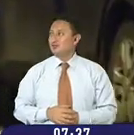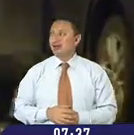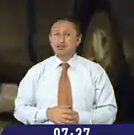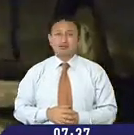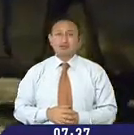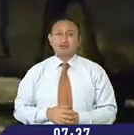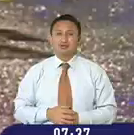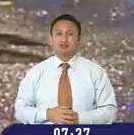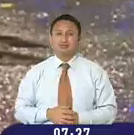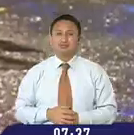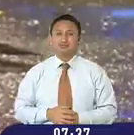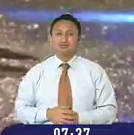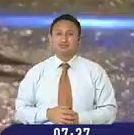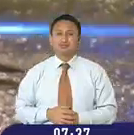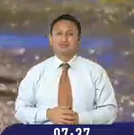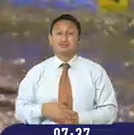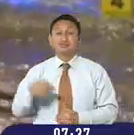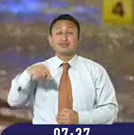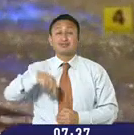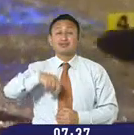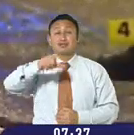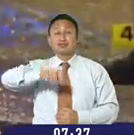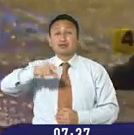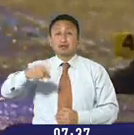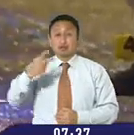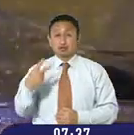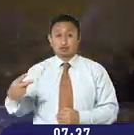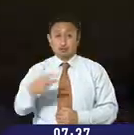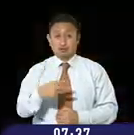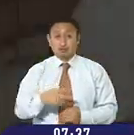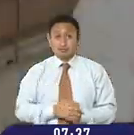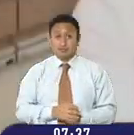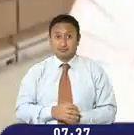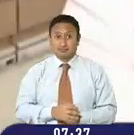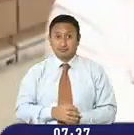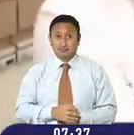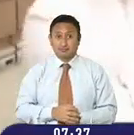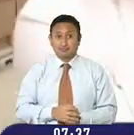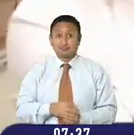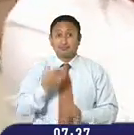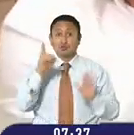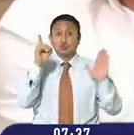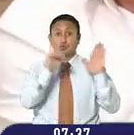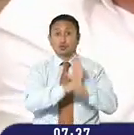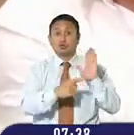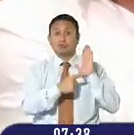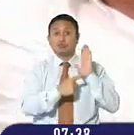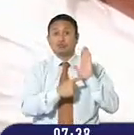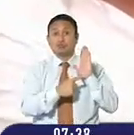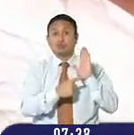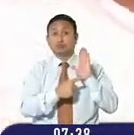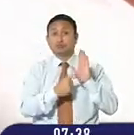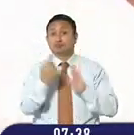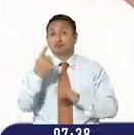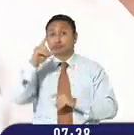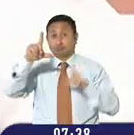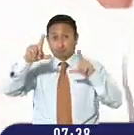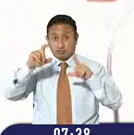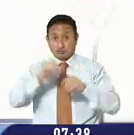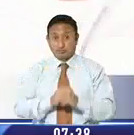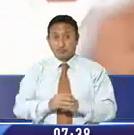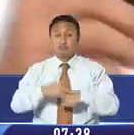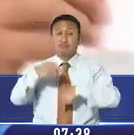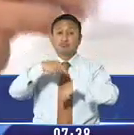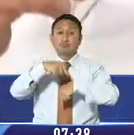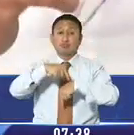produjo el crimen de las dos personas dentro del auto. Aquí está la denuncia y están las imágenes de la hora a qué hora